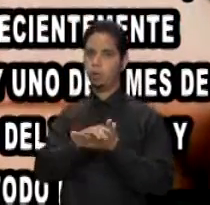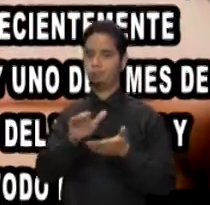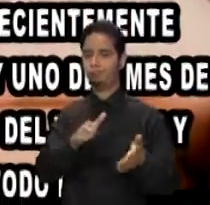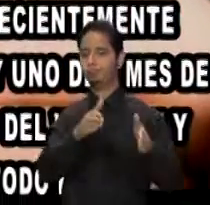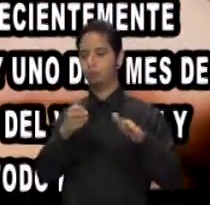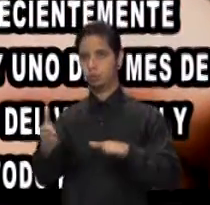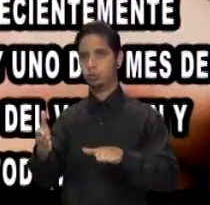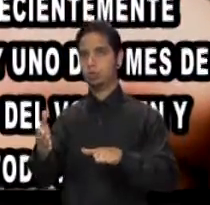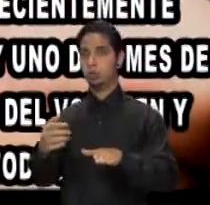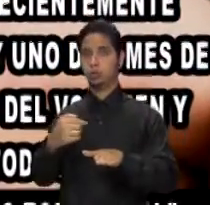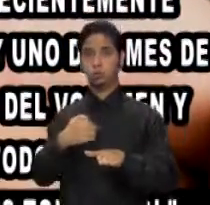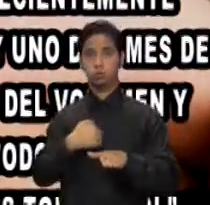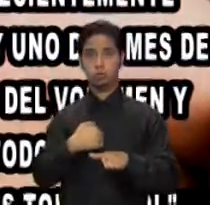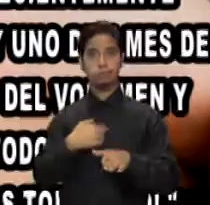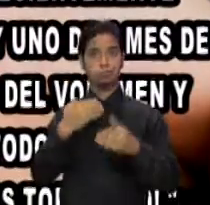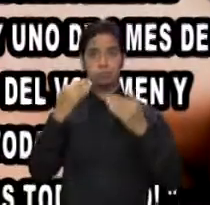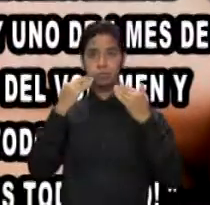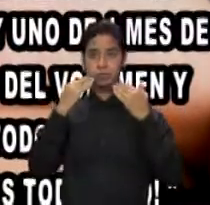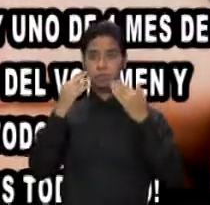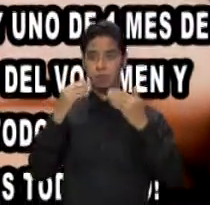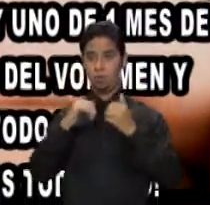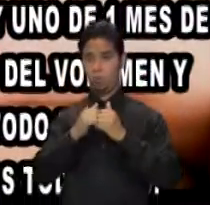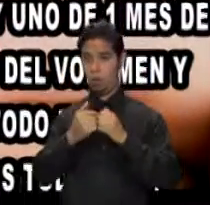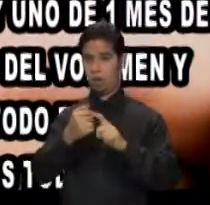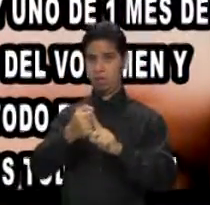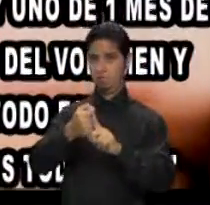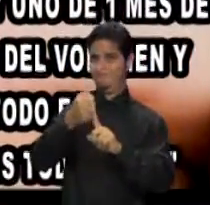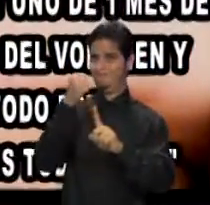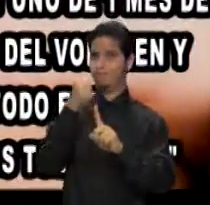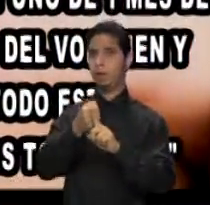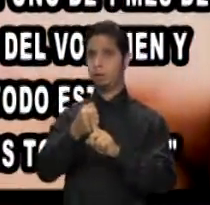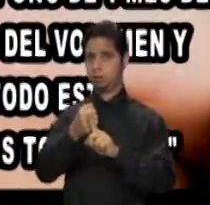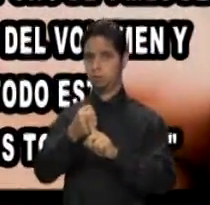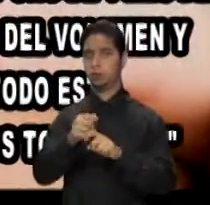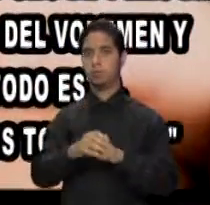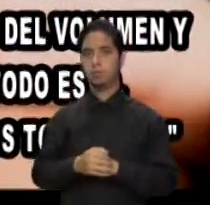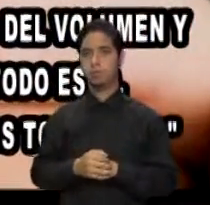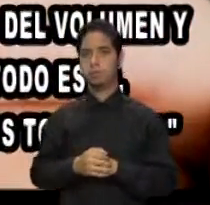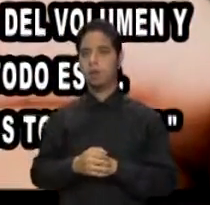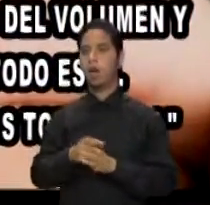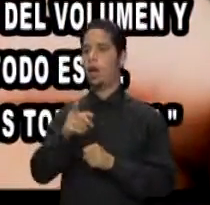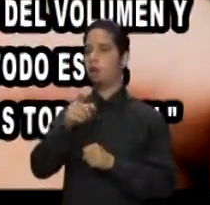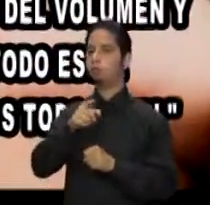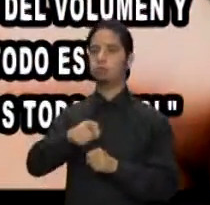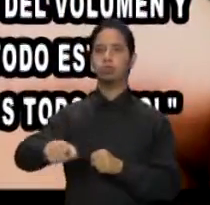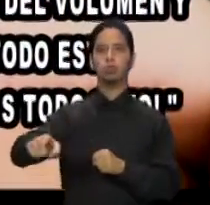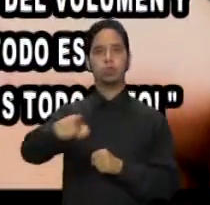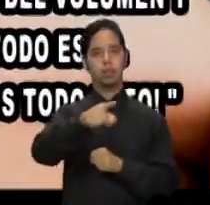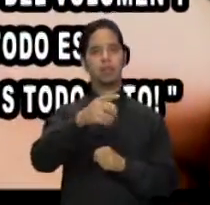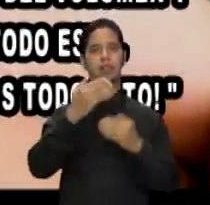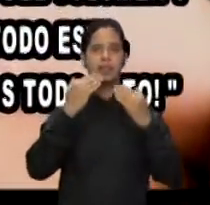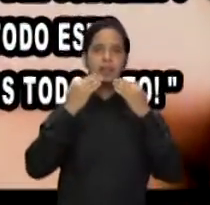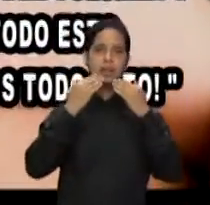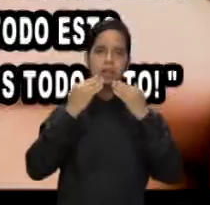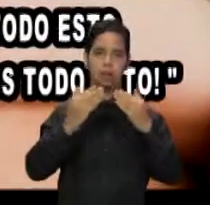Estaba totalmente ajeno del volumen y el impacto que ha causado todo esto. Le doy gracias a ustedes y a Dios todo